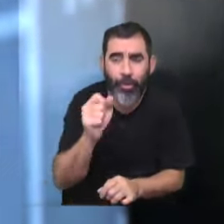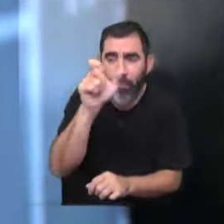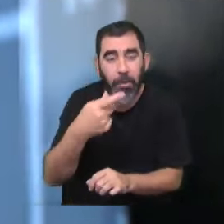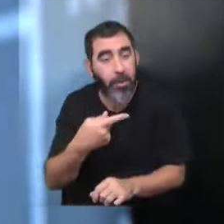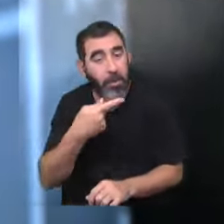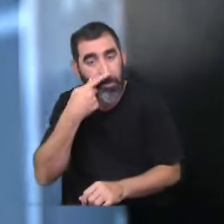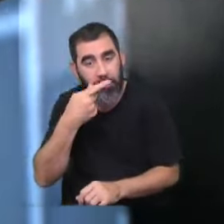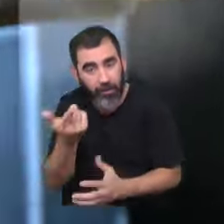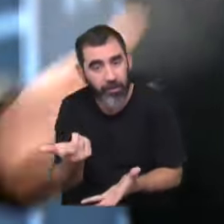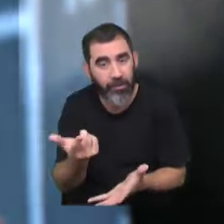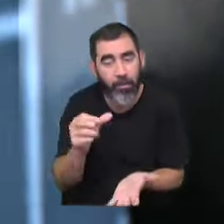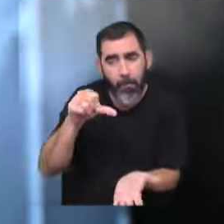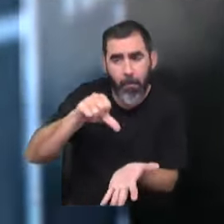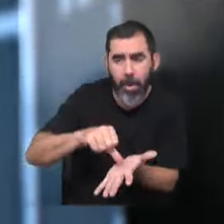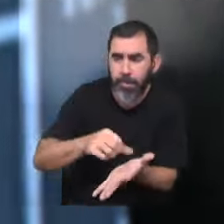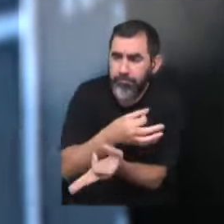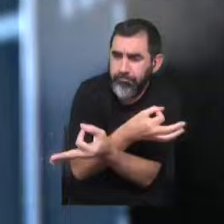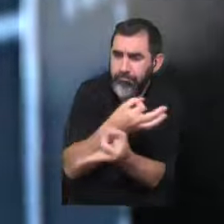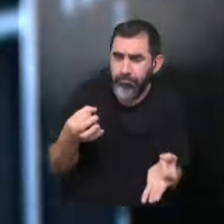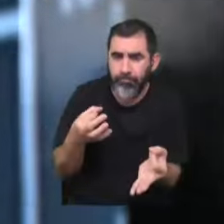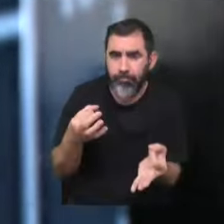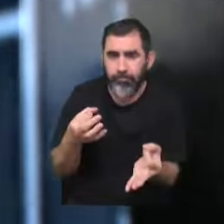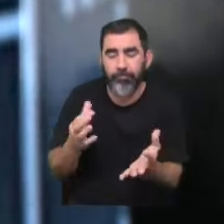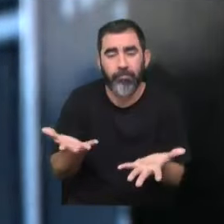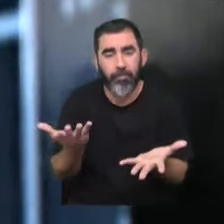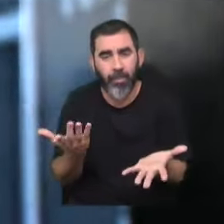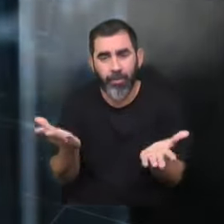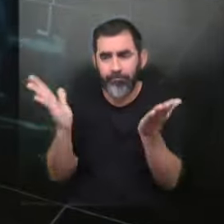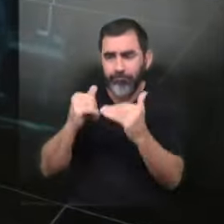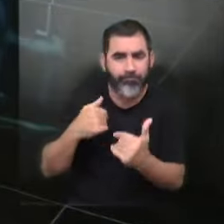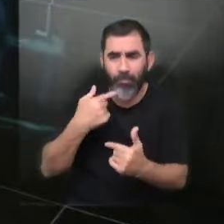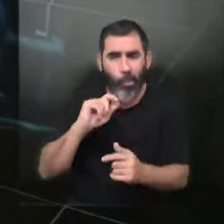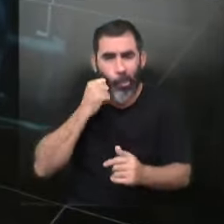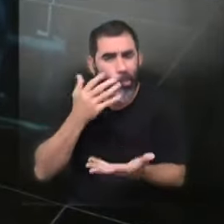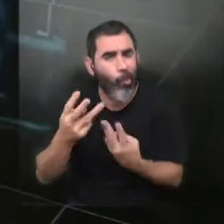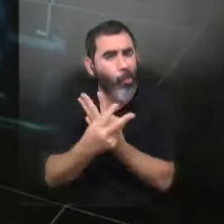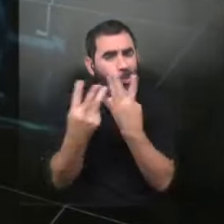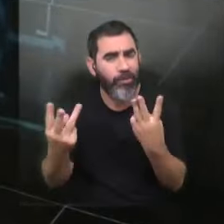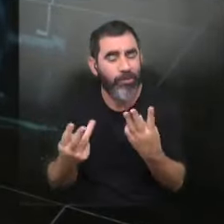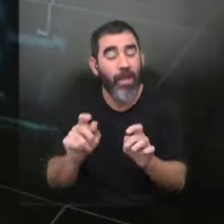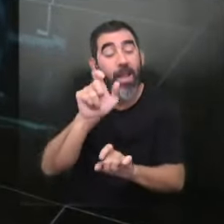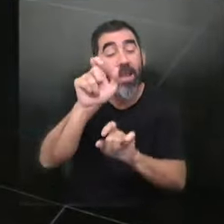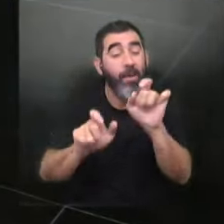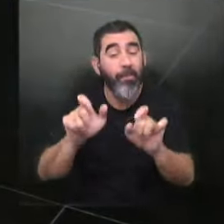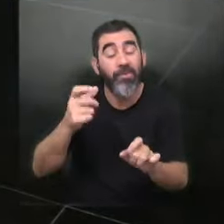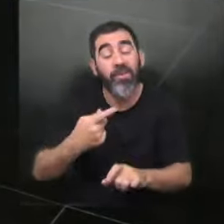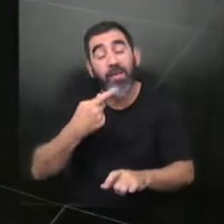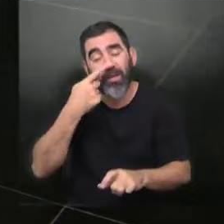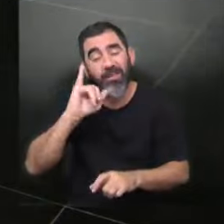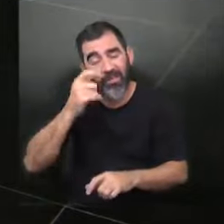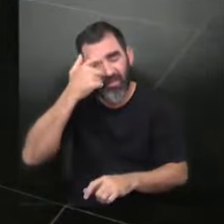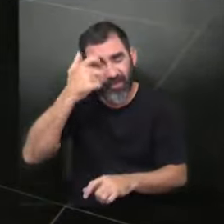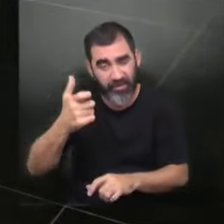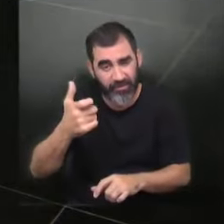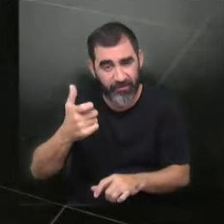bueno, ves países exitosos, ¿no? Que apostaron por el camino y no prende. Pero capaz que la gente se interesa por la ciencia.